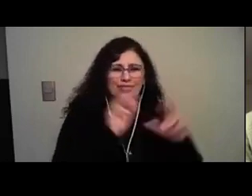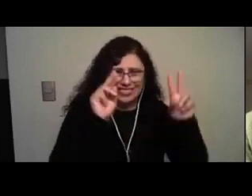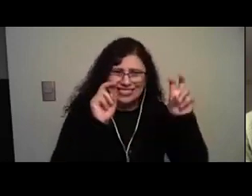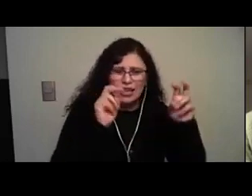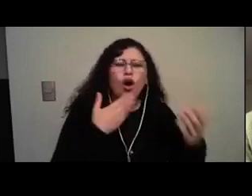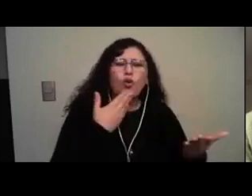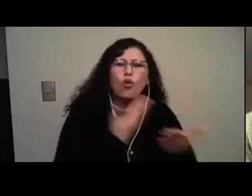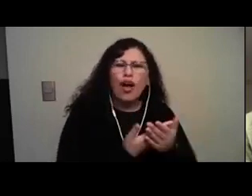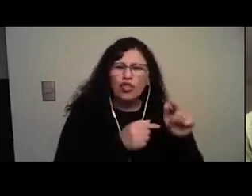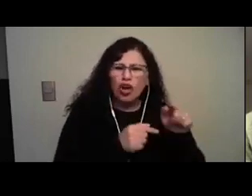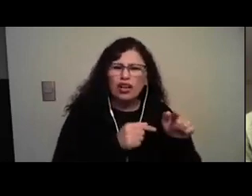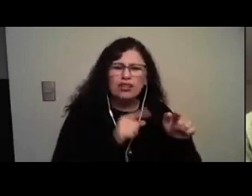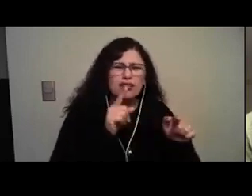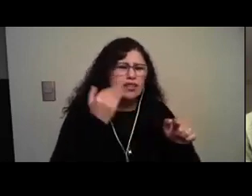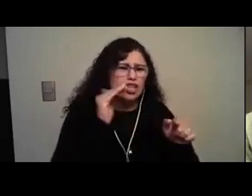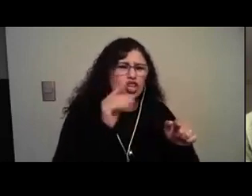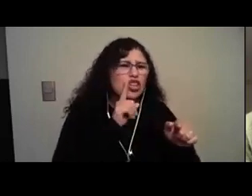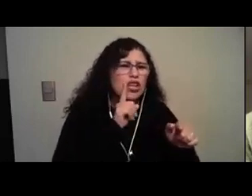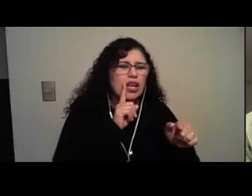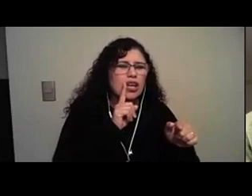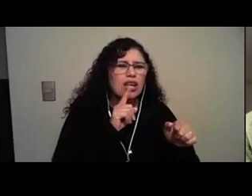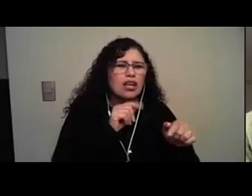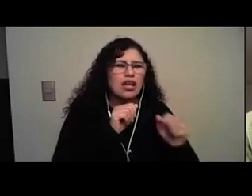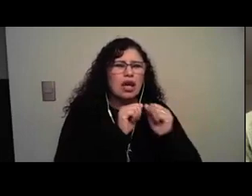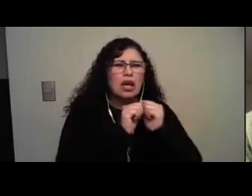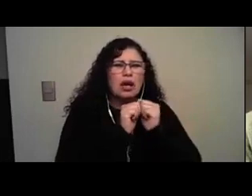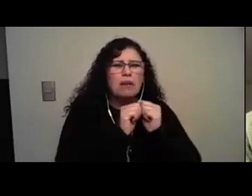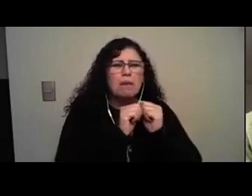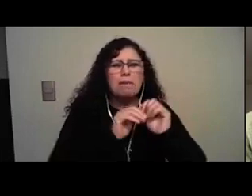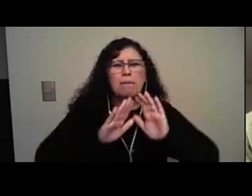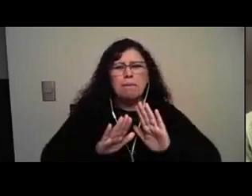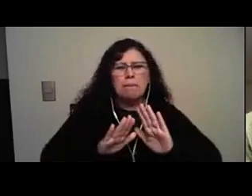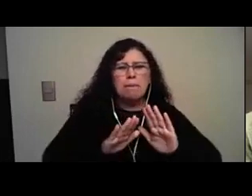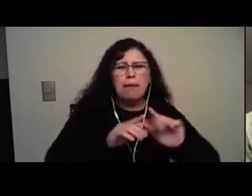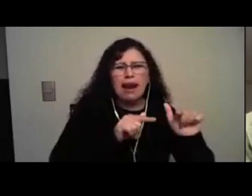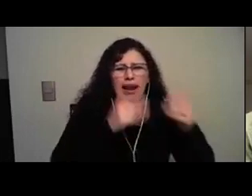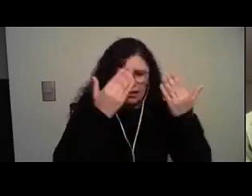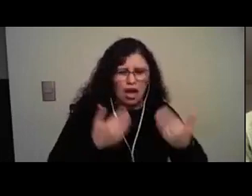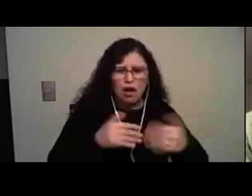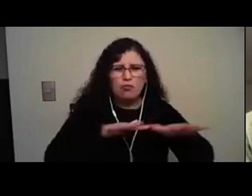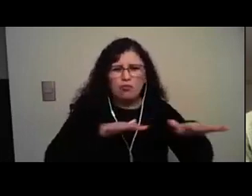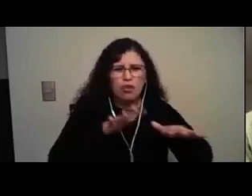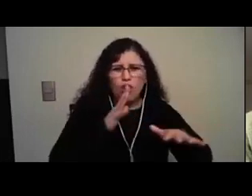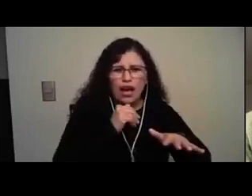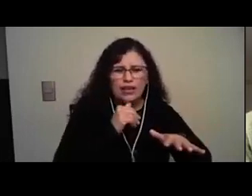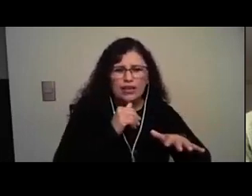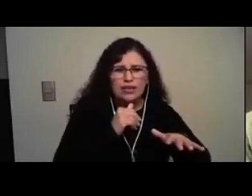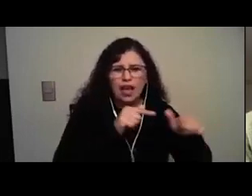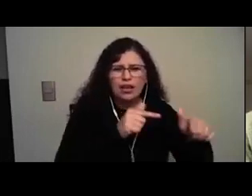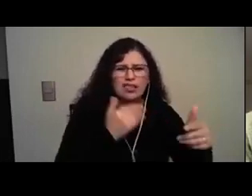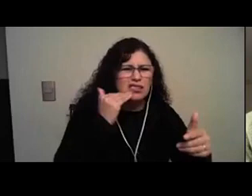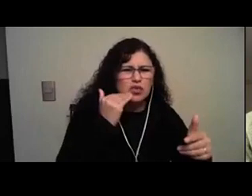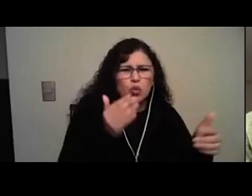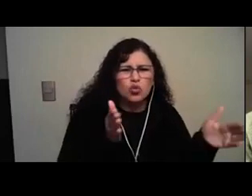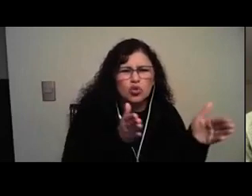tienen alguna, por ejemplo, parálisis, o cómo tomarlos para trasladarlos. Si son pequeños, se toma siempre protegiendo